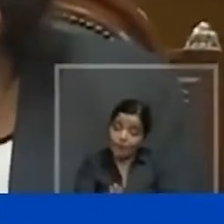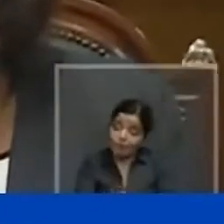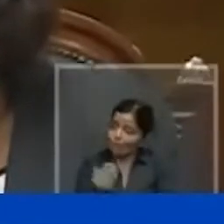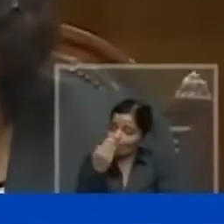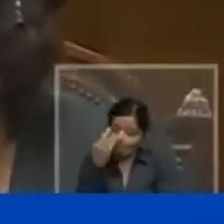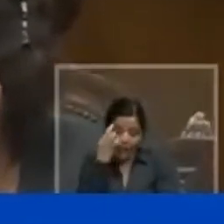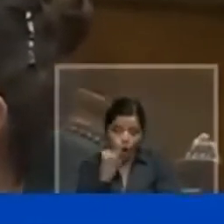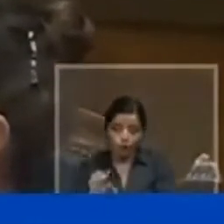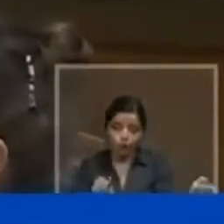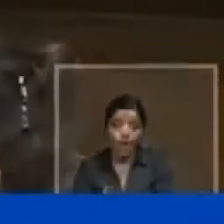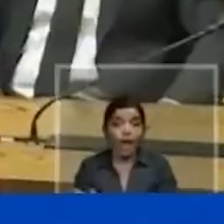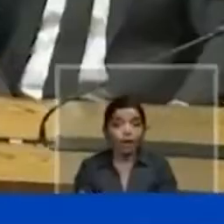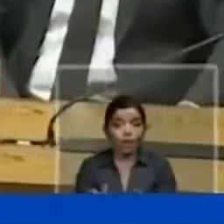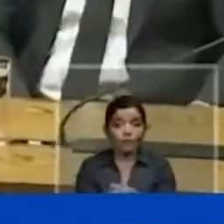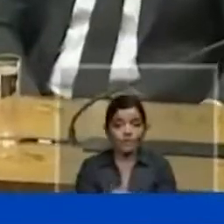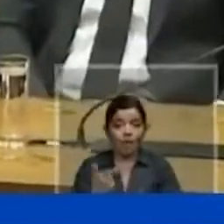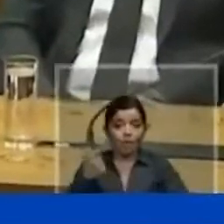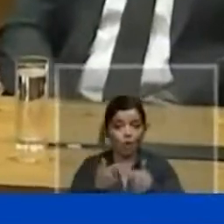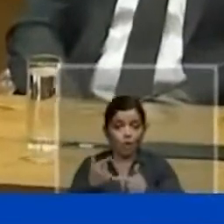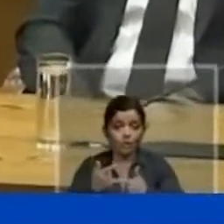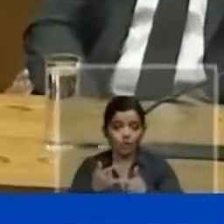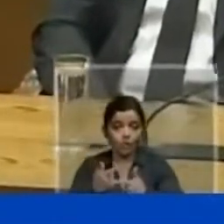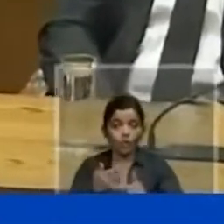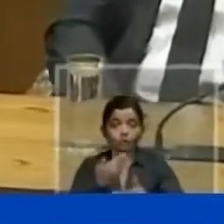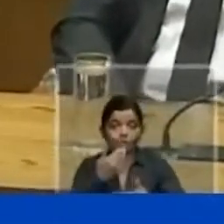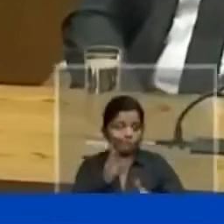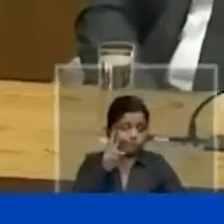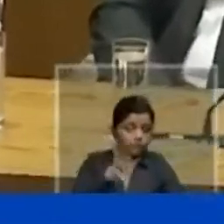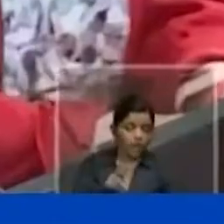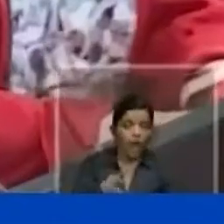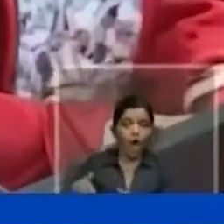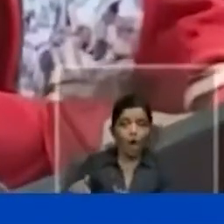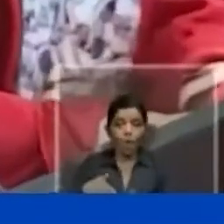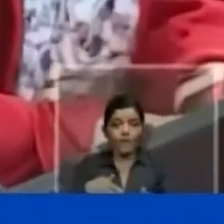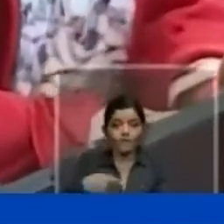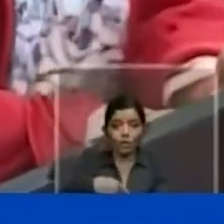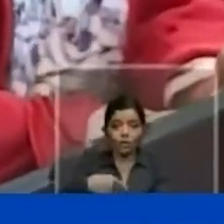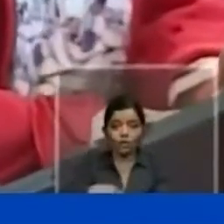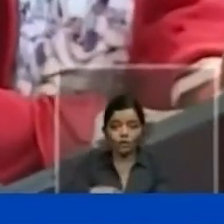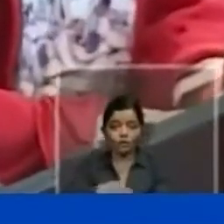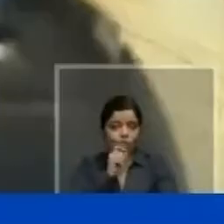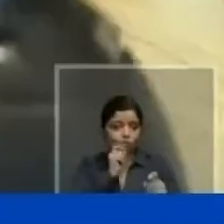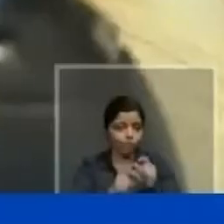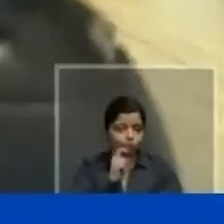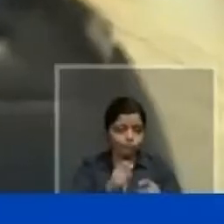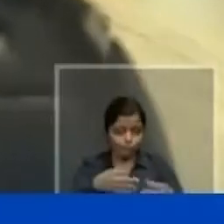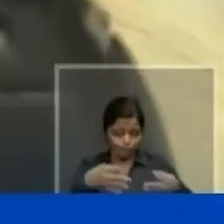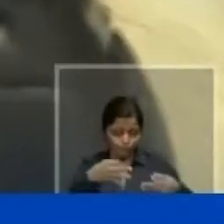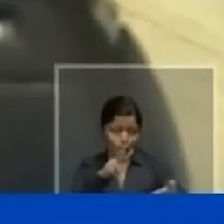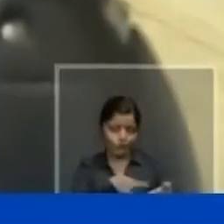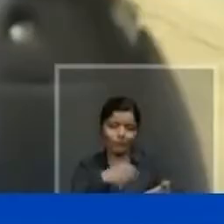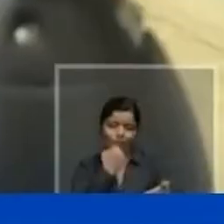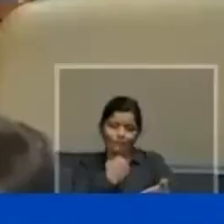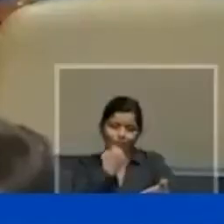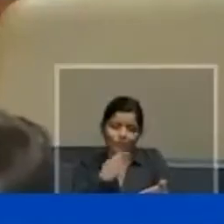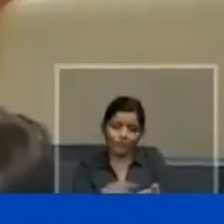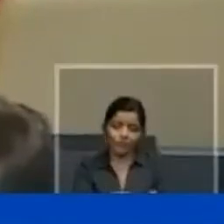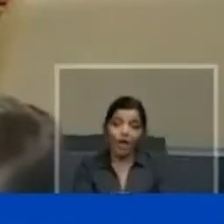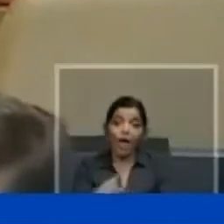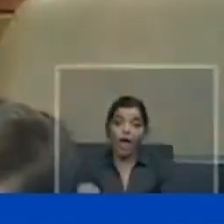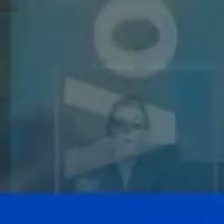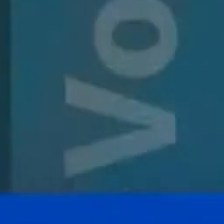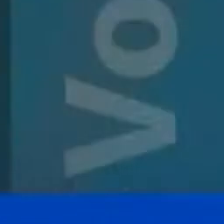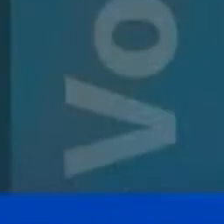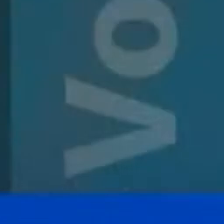ley que faculta a los diputados a iniciar un juicio político contra una autoridad y que puede desembocar en la destitución o